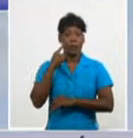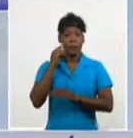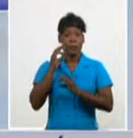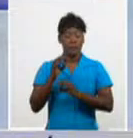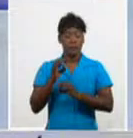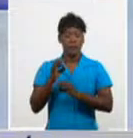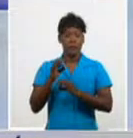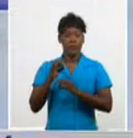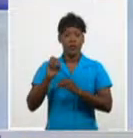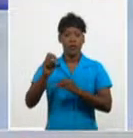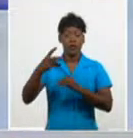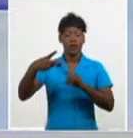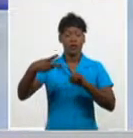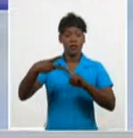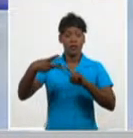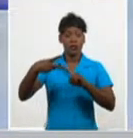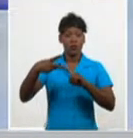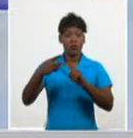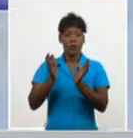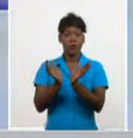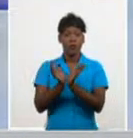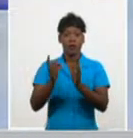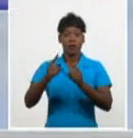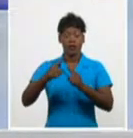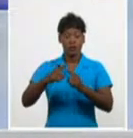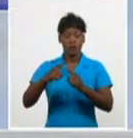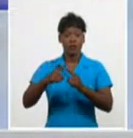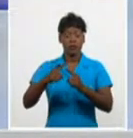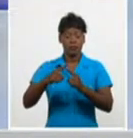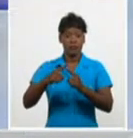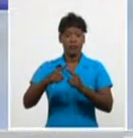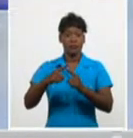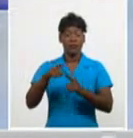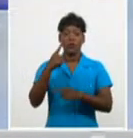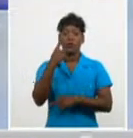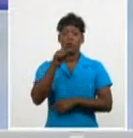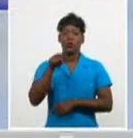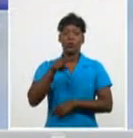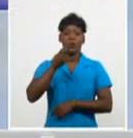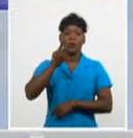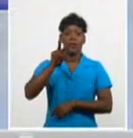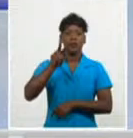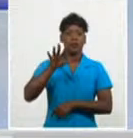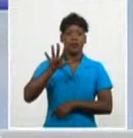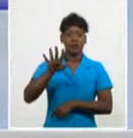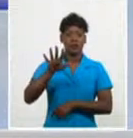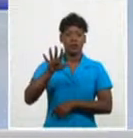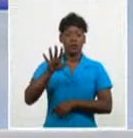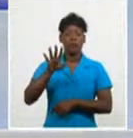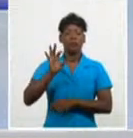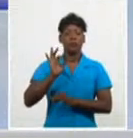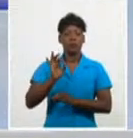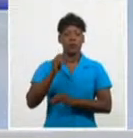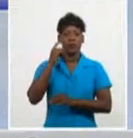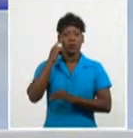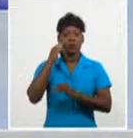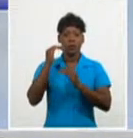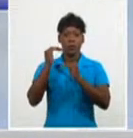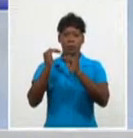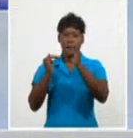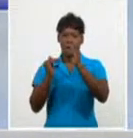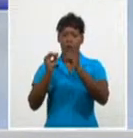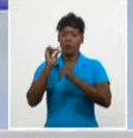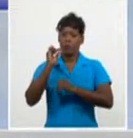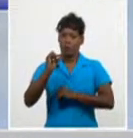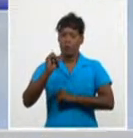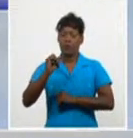Matanzas en segundo lugar, con una tasa de 1,25, disminuye con respecto al día anterior, al